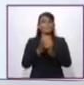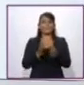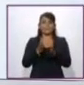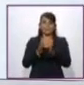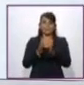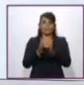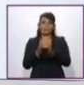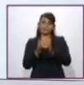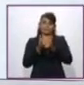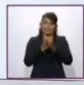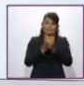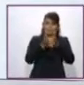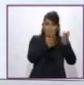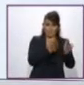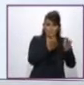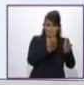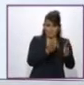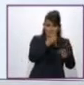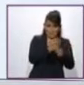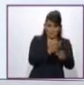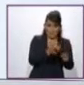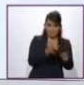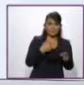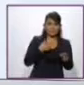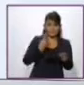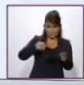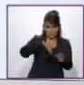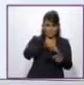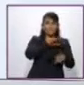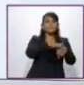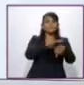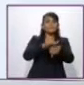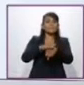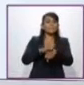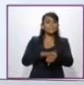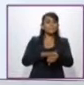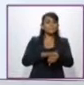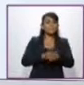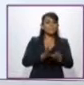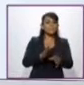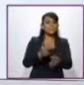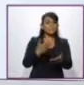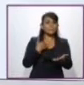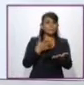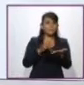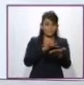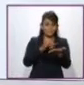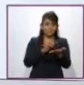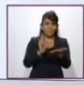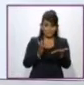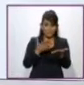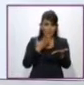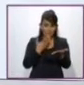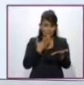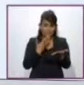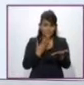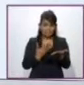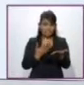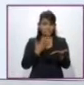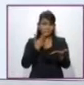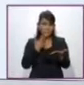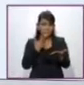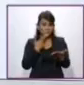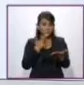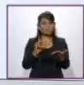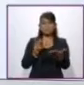anterior segmento. Hicimos el llamado, ¿su tableta funciona, candidato? Deme un momentito, vamos a regresar